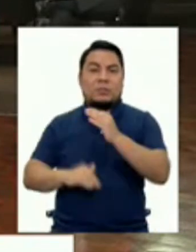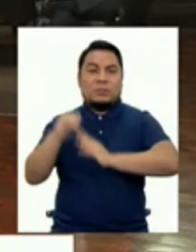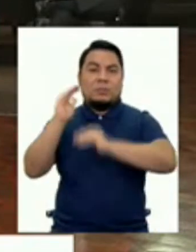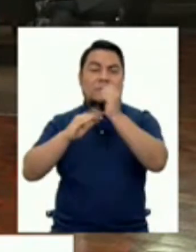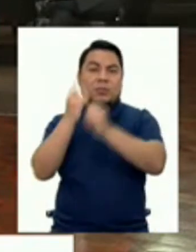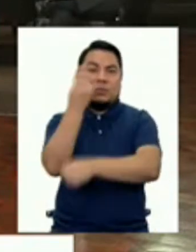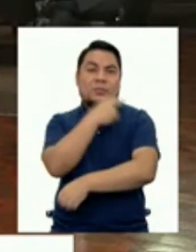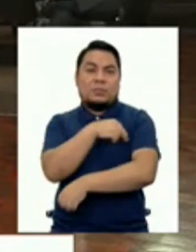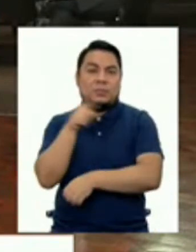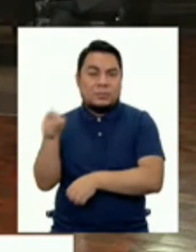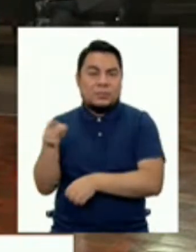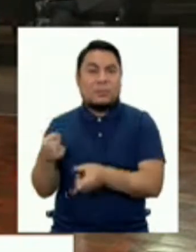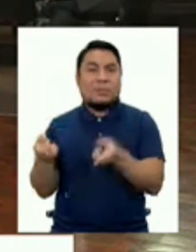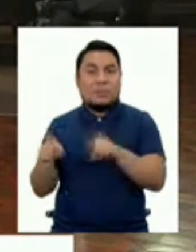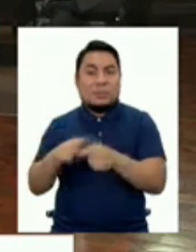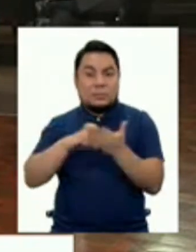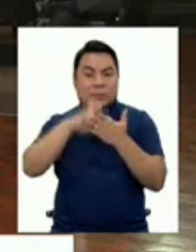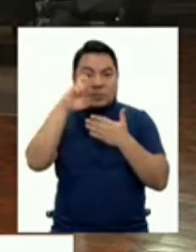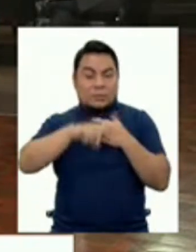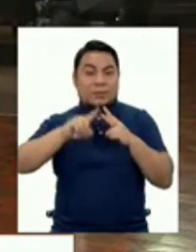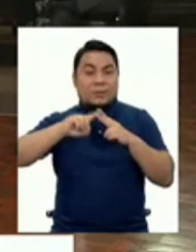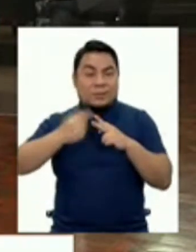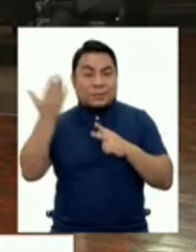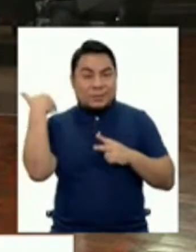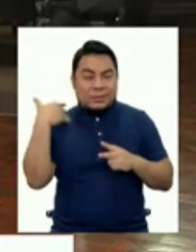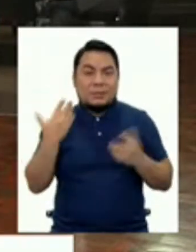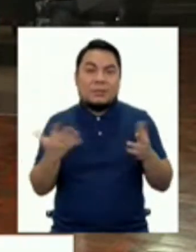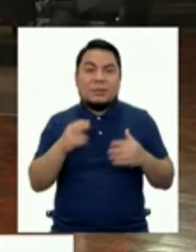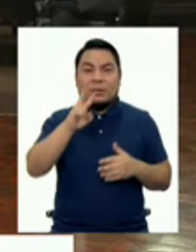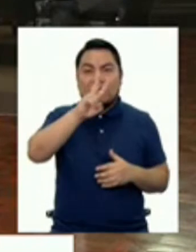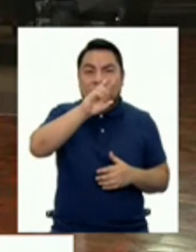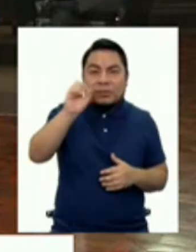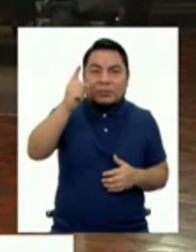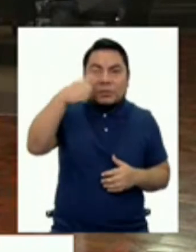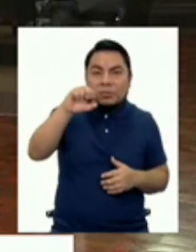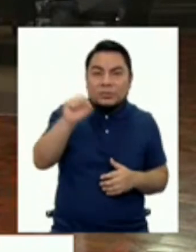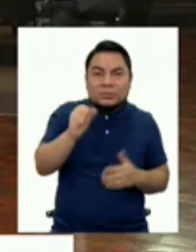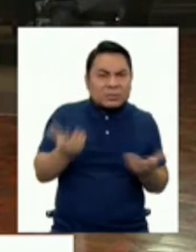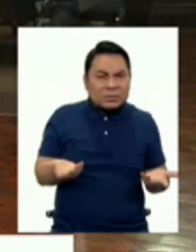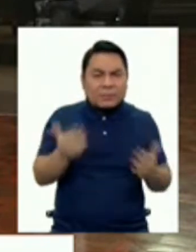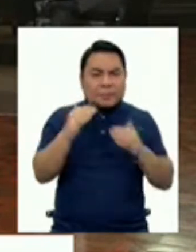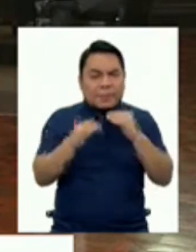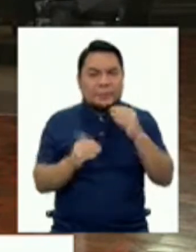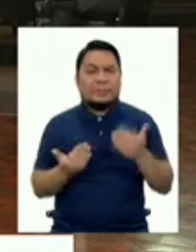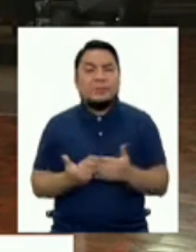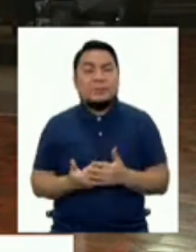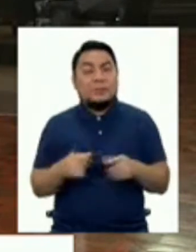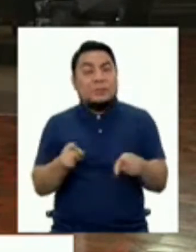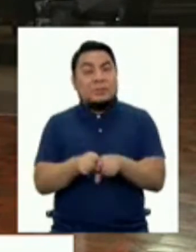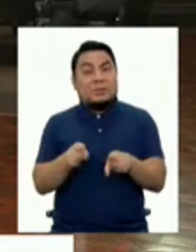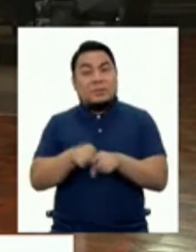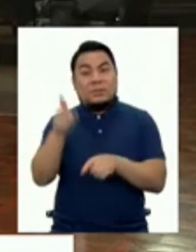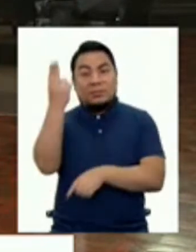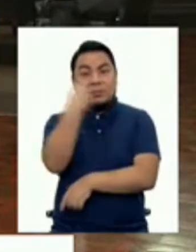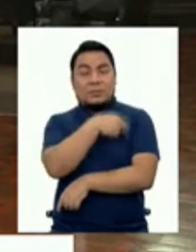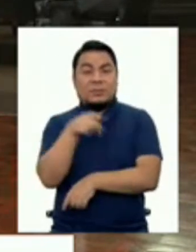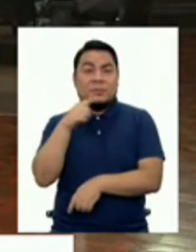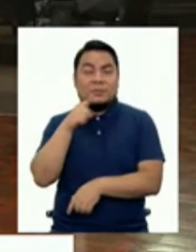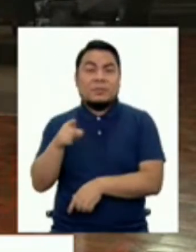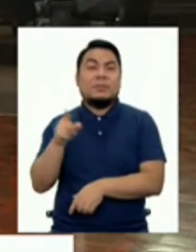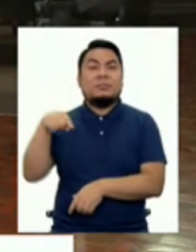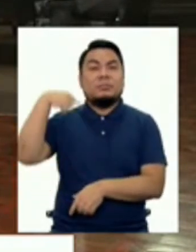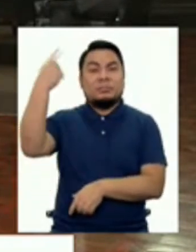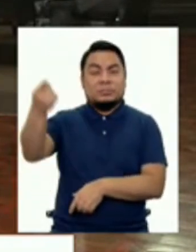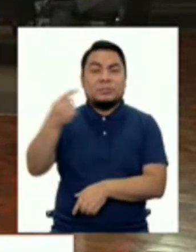este hospital cuando el proyecto original apenas llegaba a los 200 millones? ¿Sucederá lo mismo con el Hospital